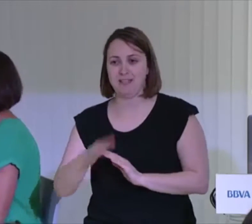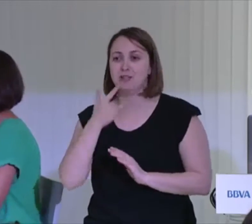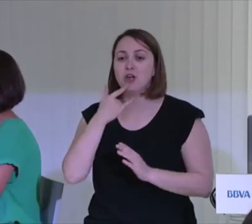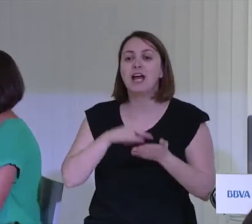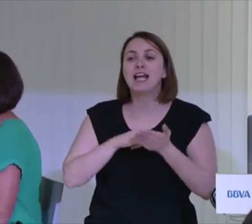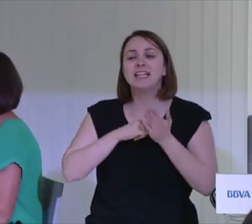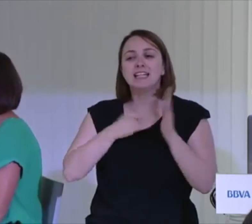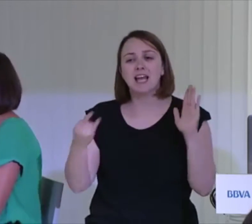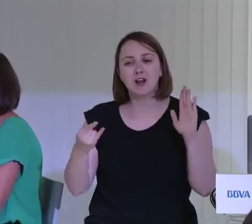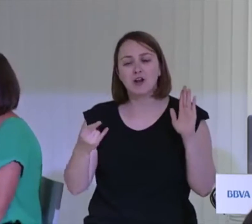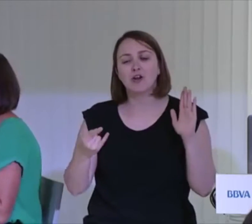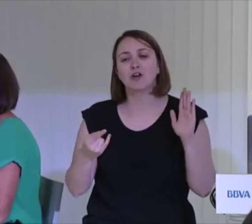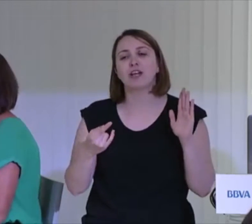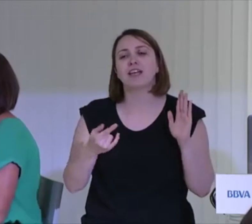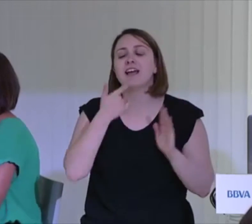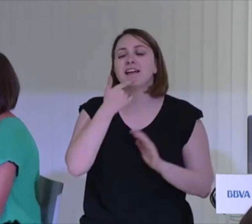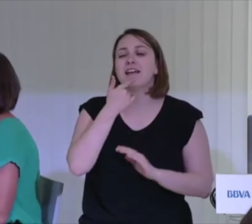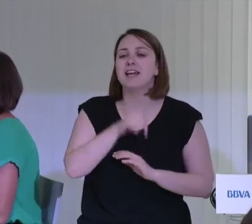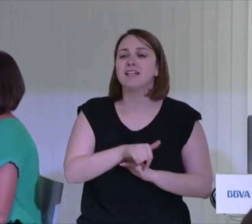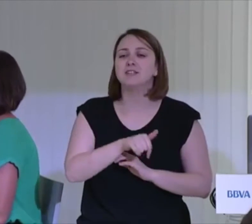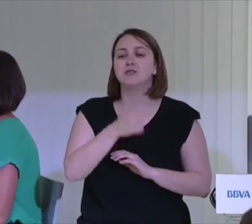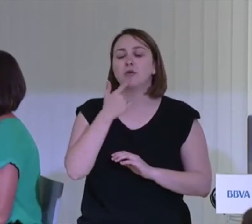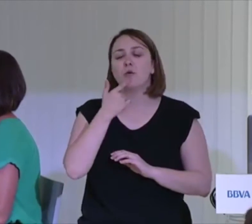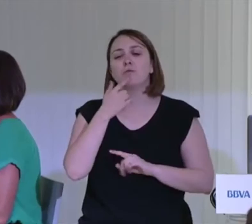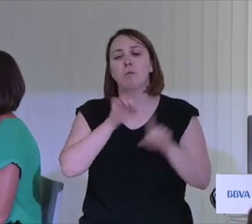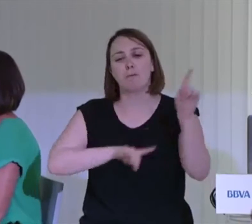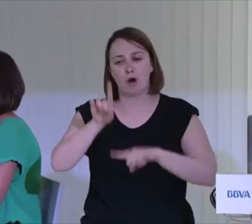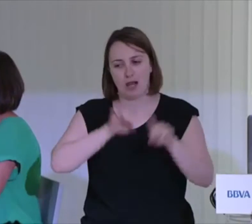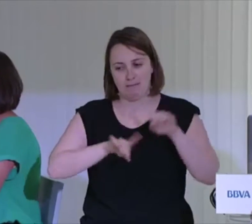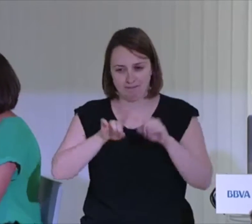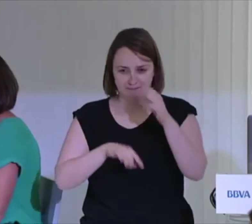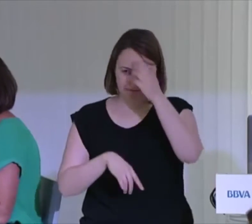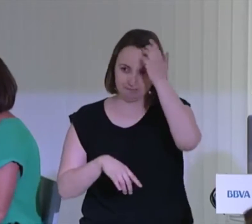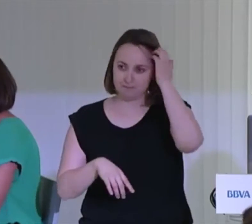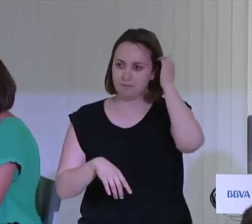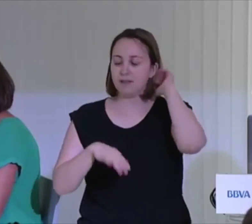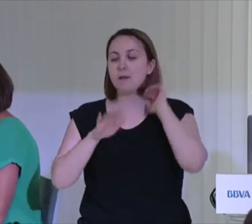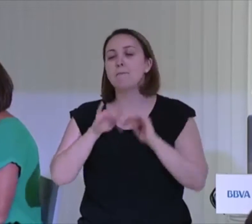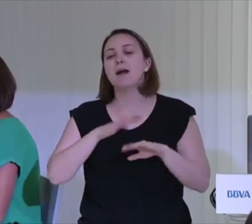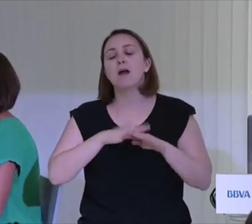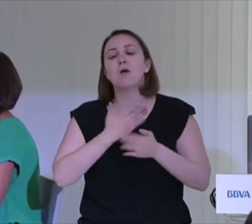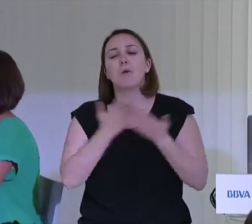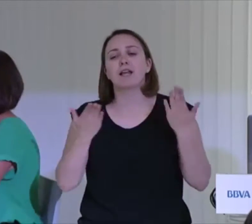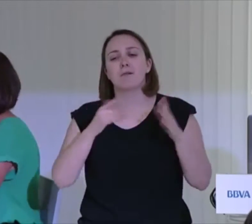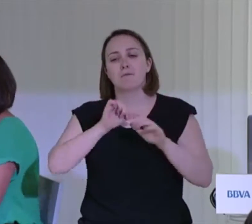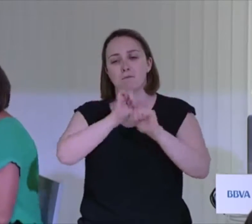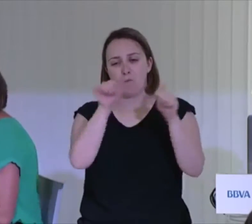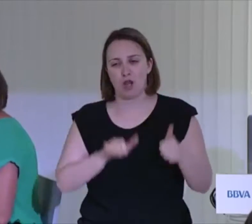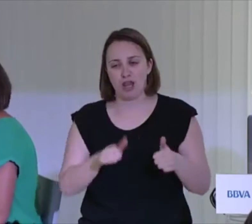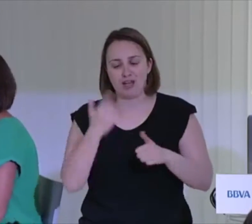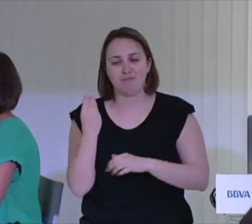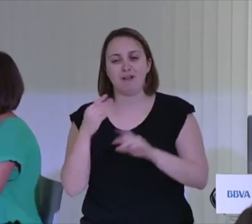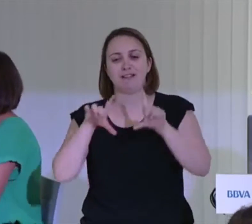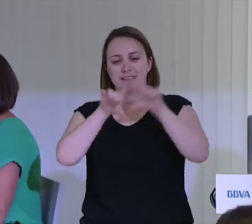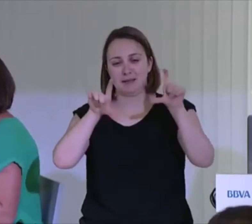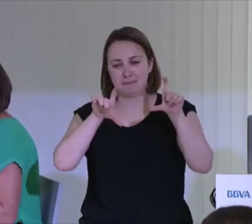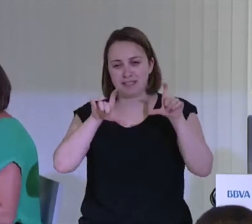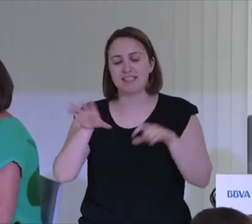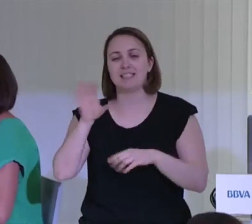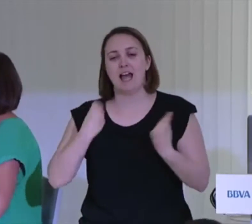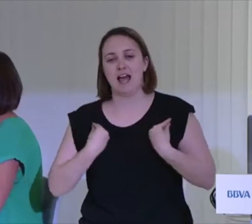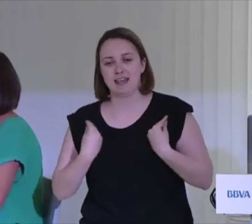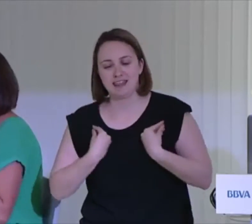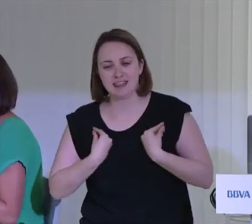una ayuda tremenda para poder resolver todos esos problemas que vemos y para crear otros modelos de empresa, de